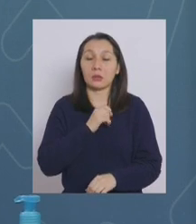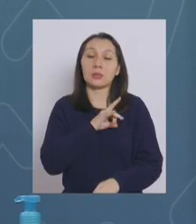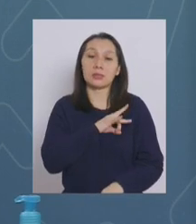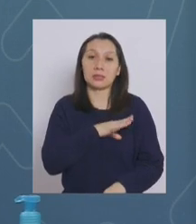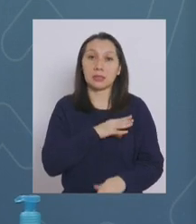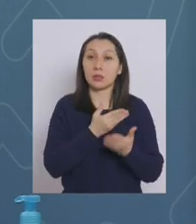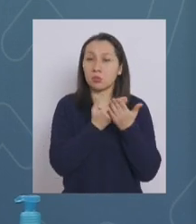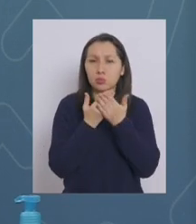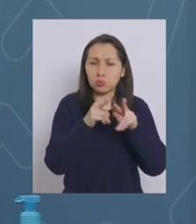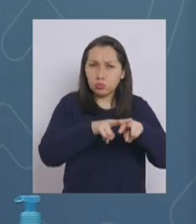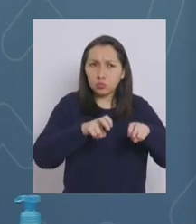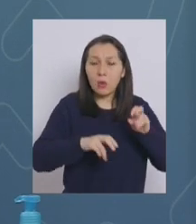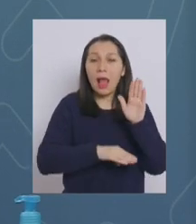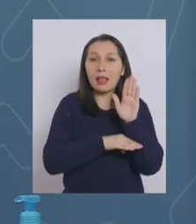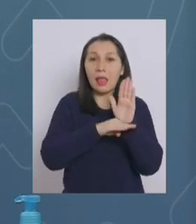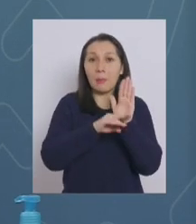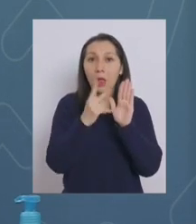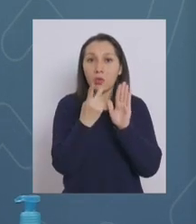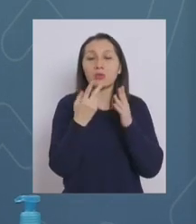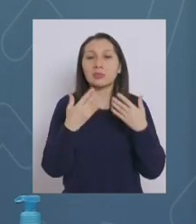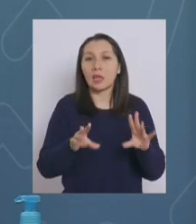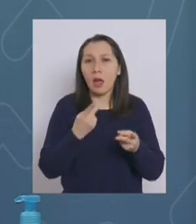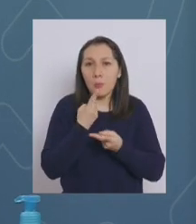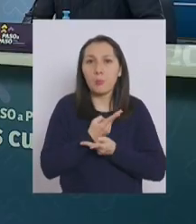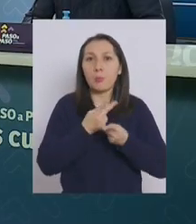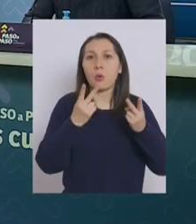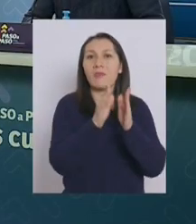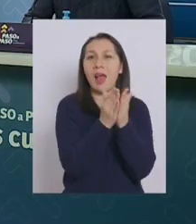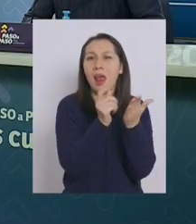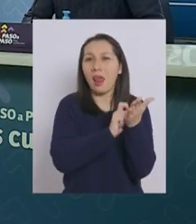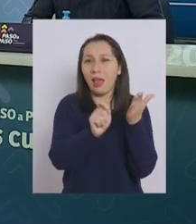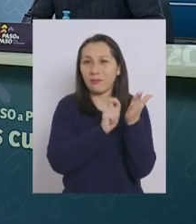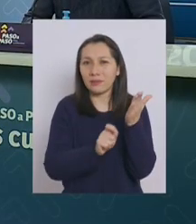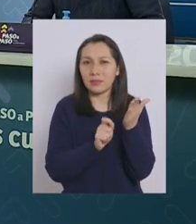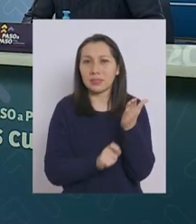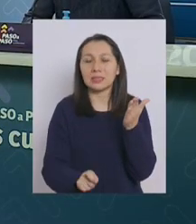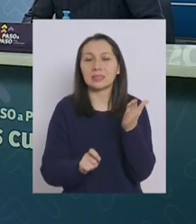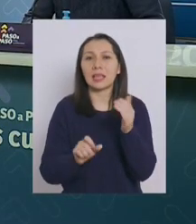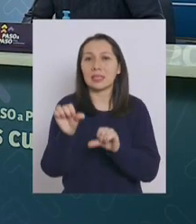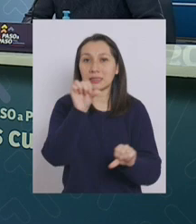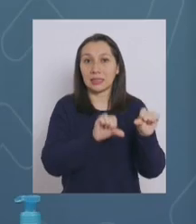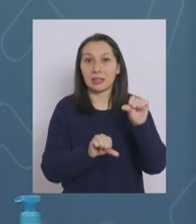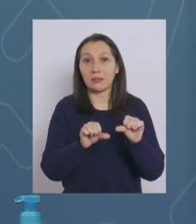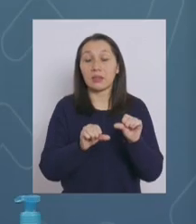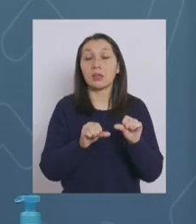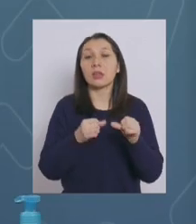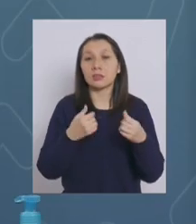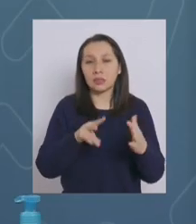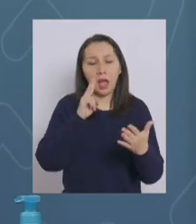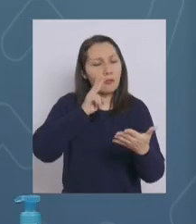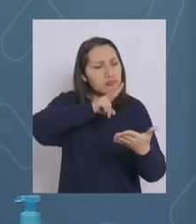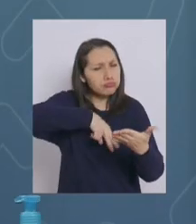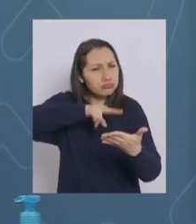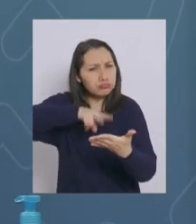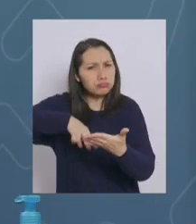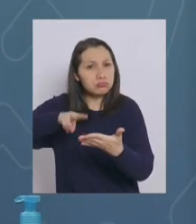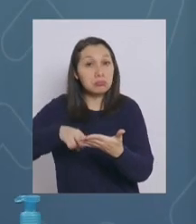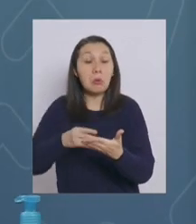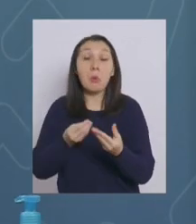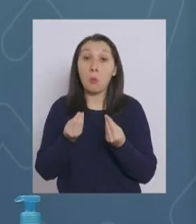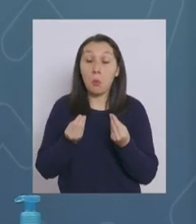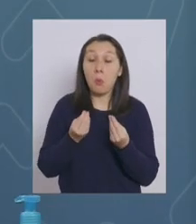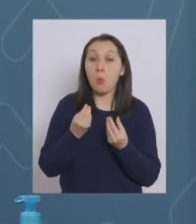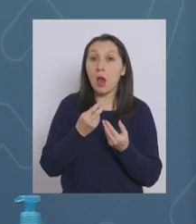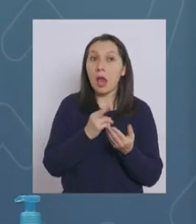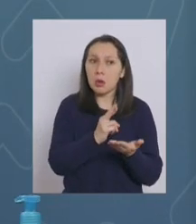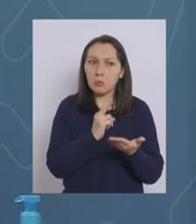Los análisis de fase 2 los tenemos dado que fueron publicados en la revista científica, por lo tanto lo hemos revisado. Se ve muy